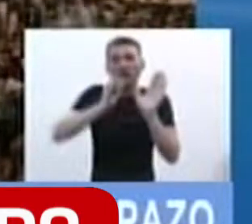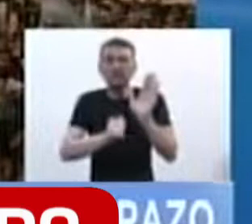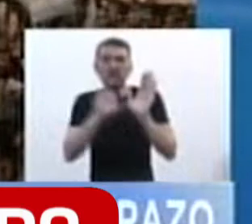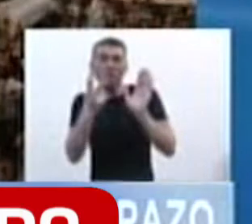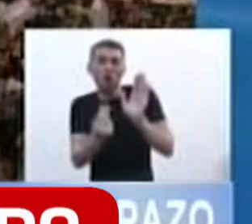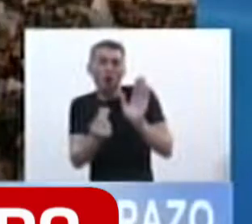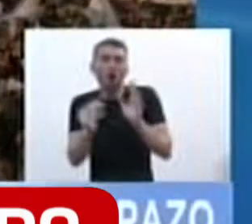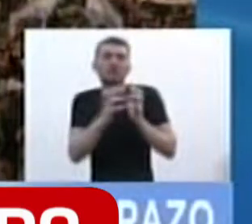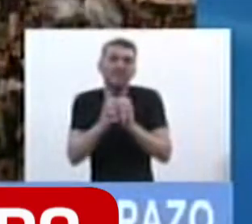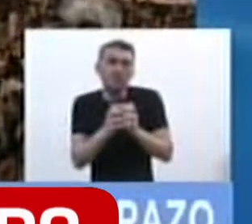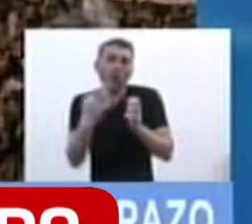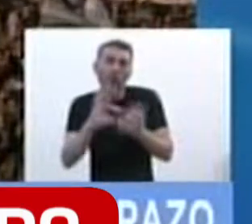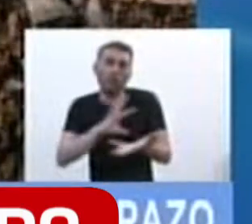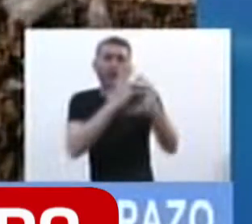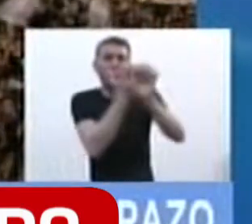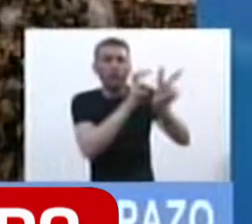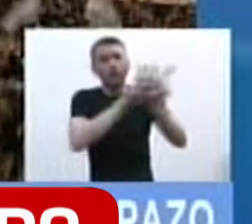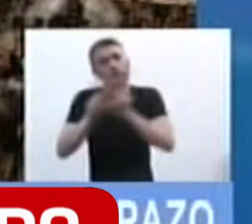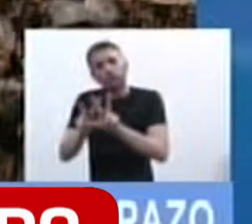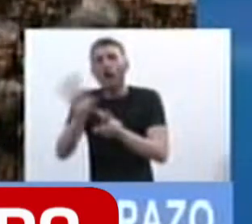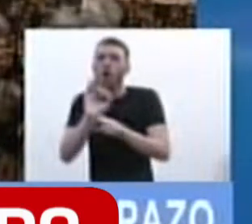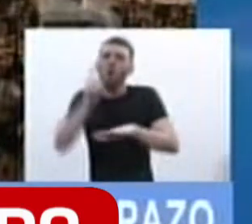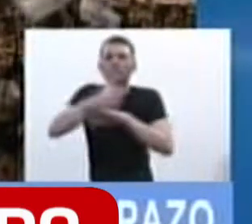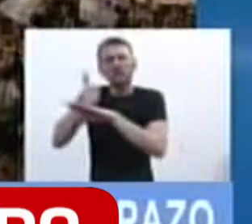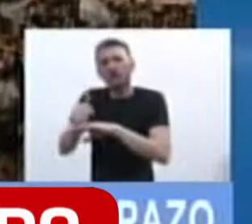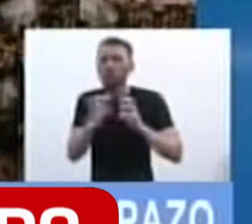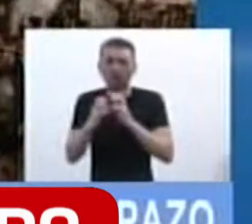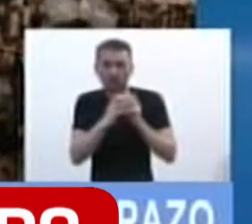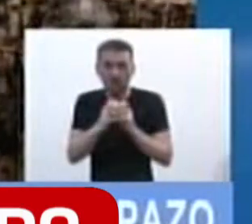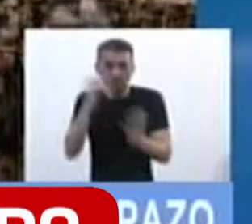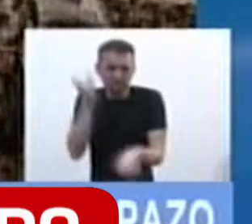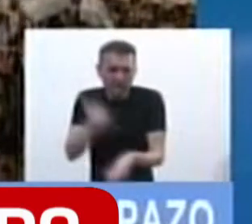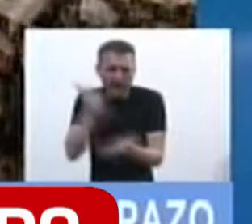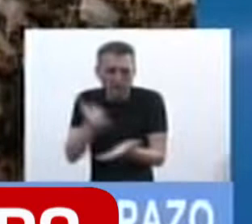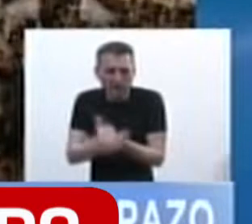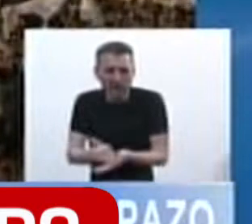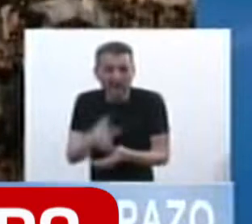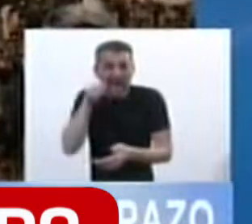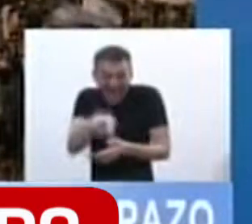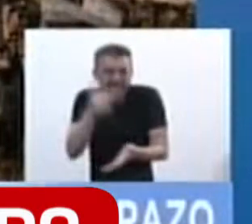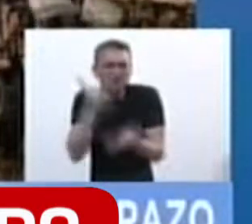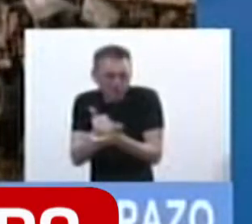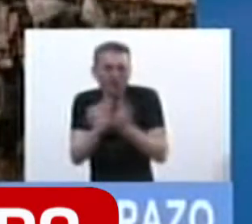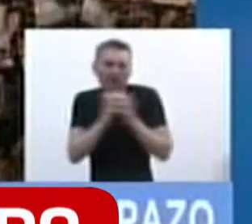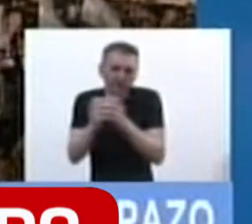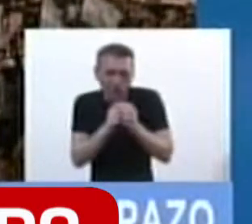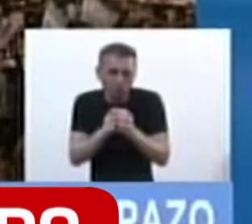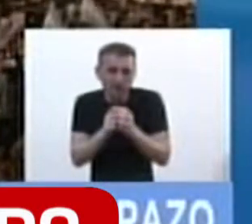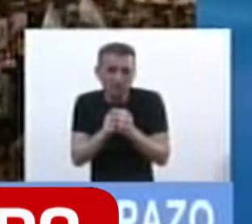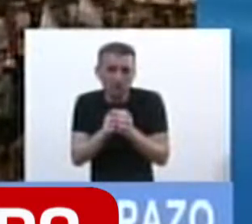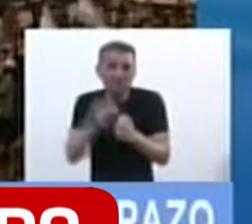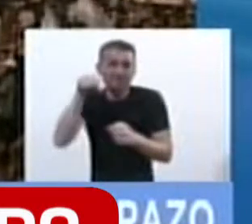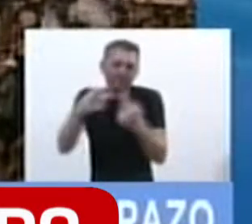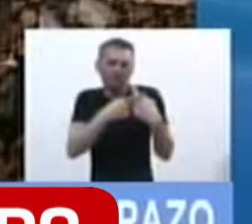sesiones tienen que ser virtuales o tienen que ser presenciales. Si discutimos esas pavadas, si